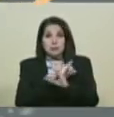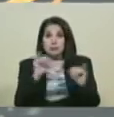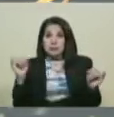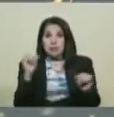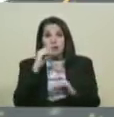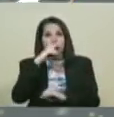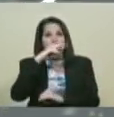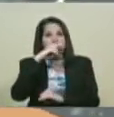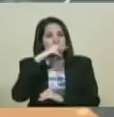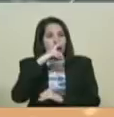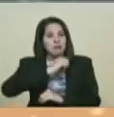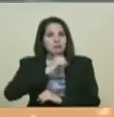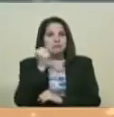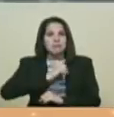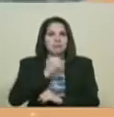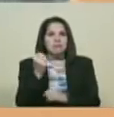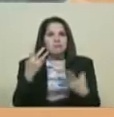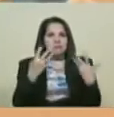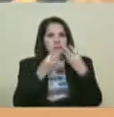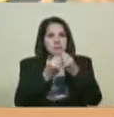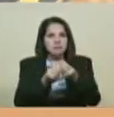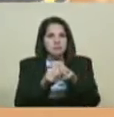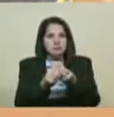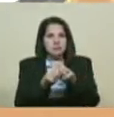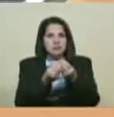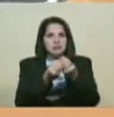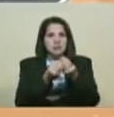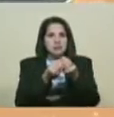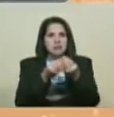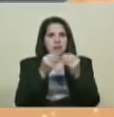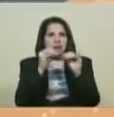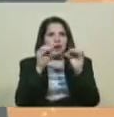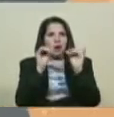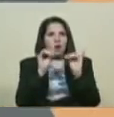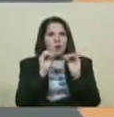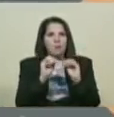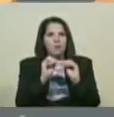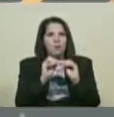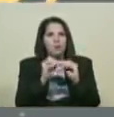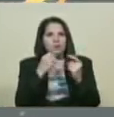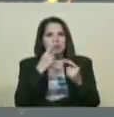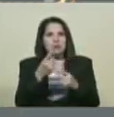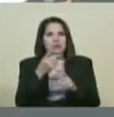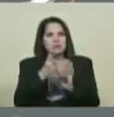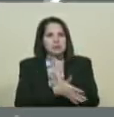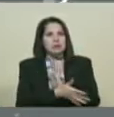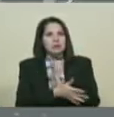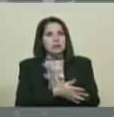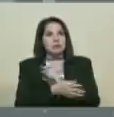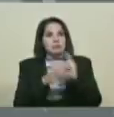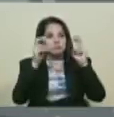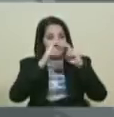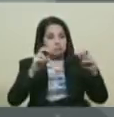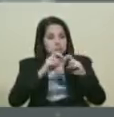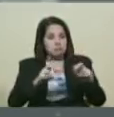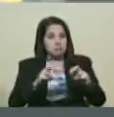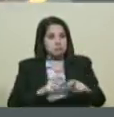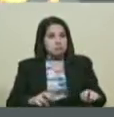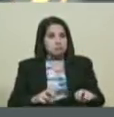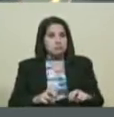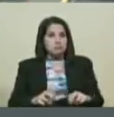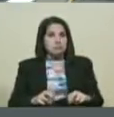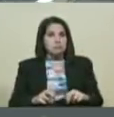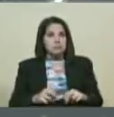las declaraciones debidas en el SEBIN para esclarecer y tener más pistas sobre el hecho. Entonces aquí